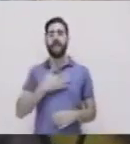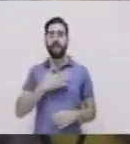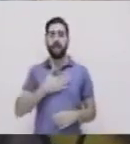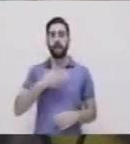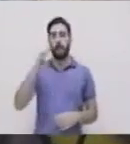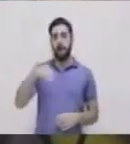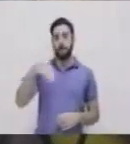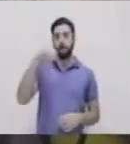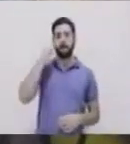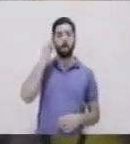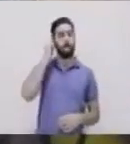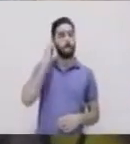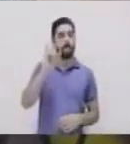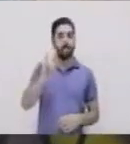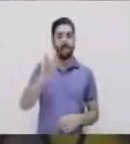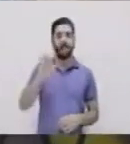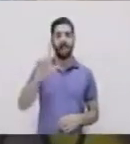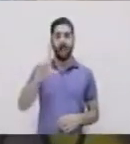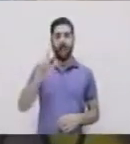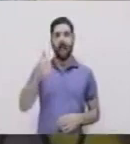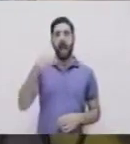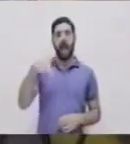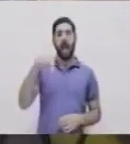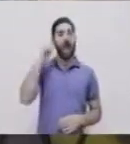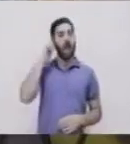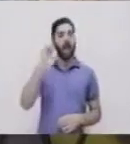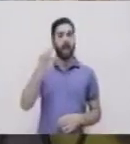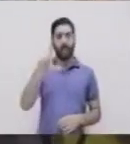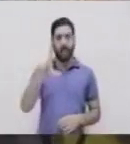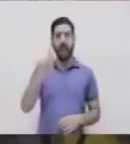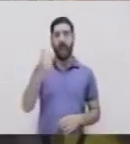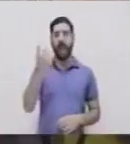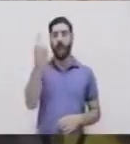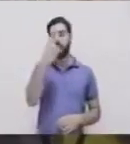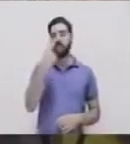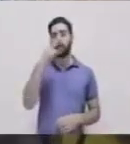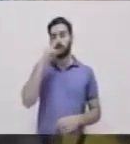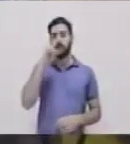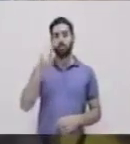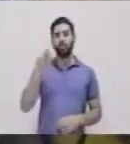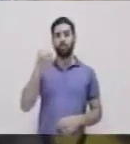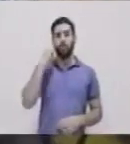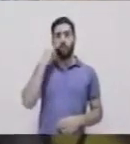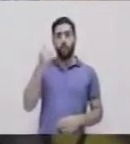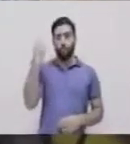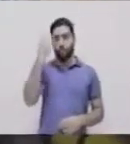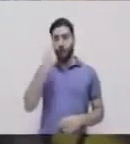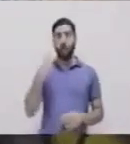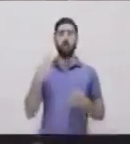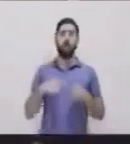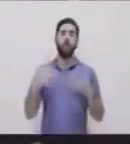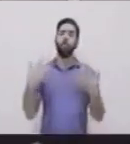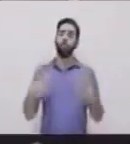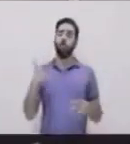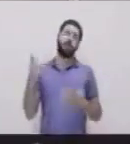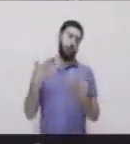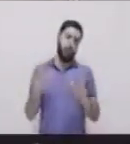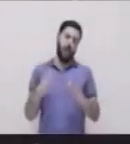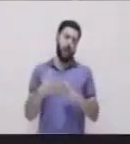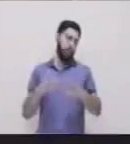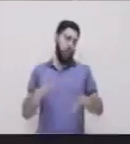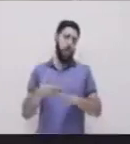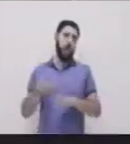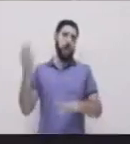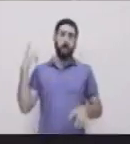Miguel Ángel Asturias. Él ya no está presente, pero está presente con sus grandes novelas, sus cuentos y